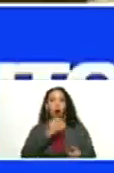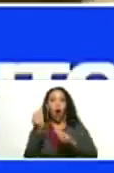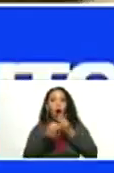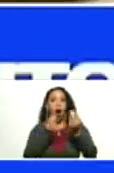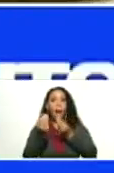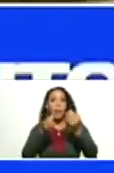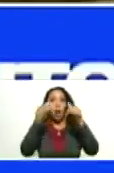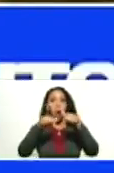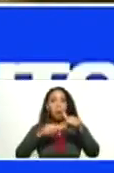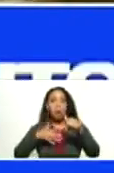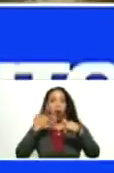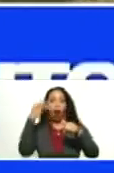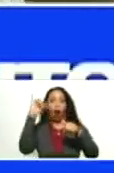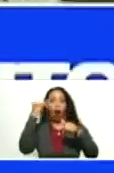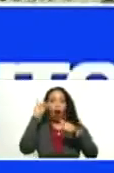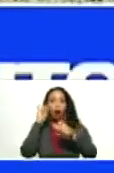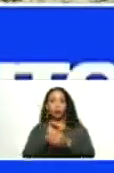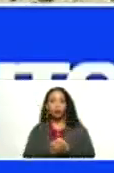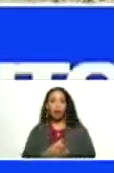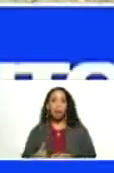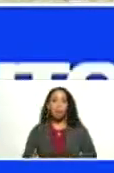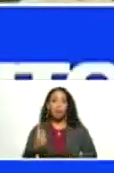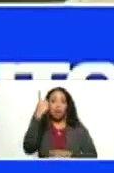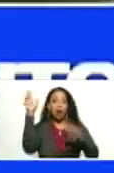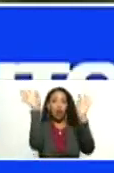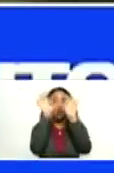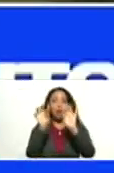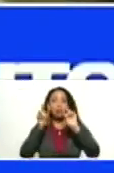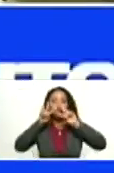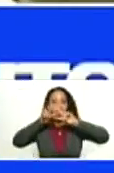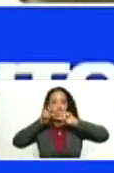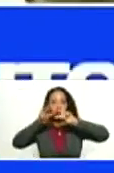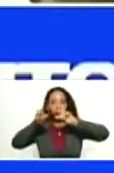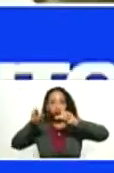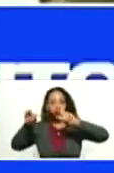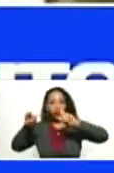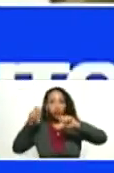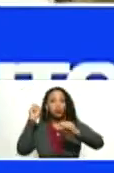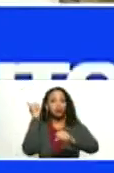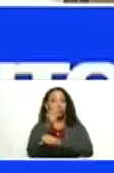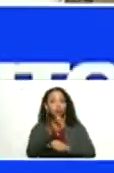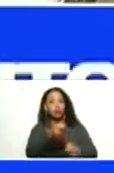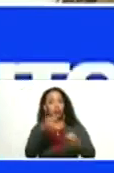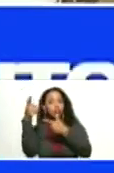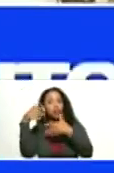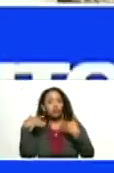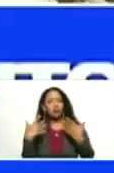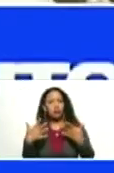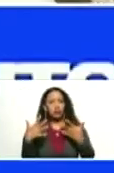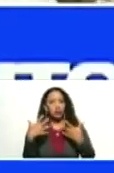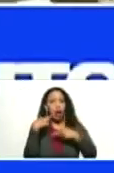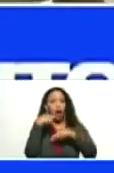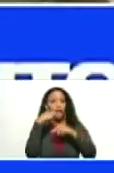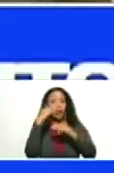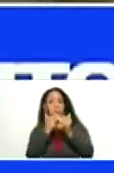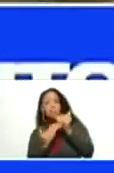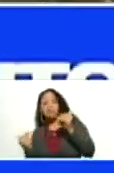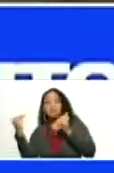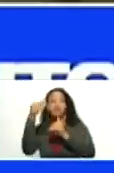podemos tener esta primera fase de investigación que nos debe llevar a niveles superiores